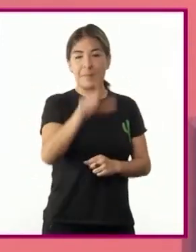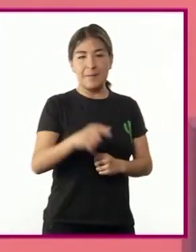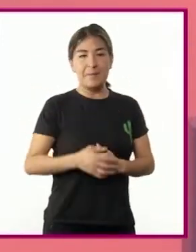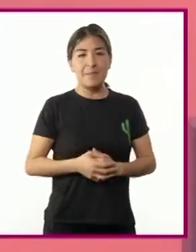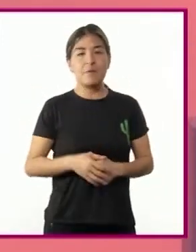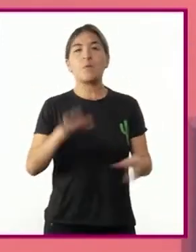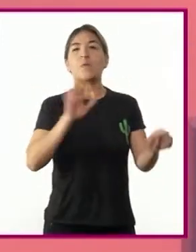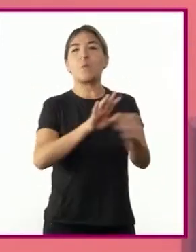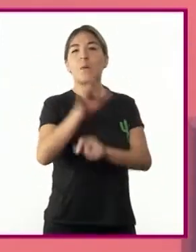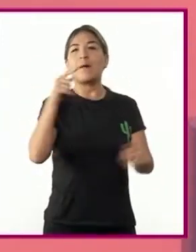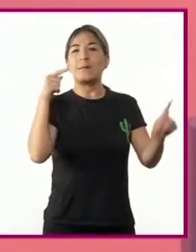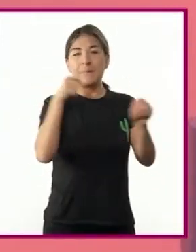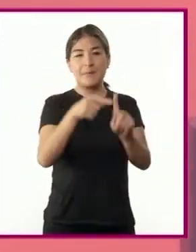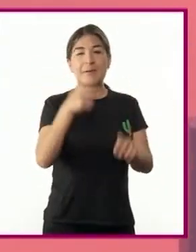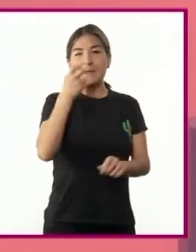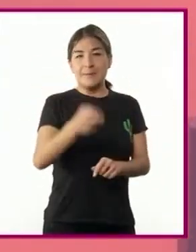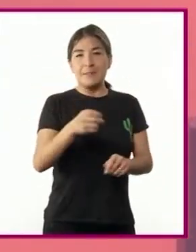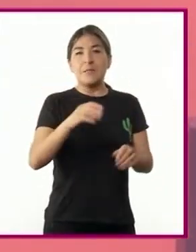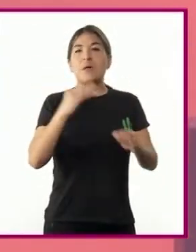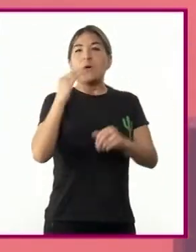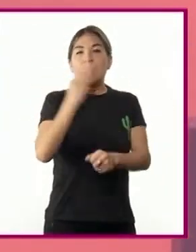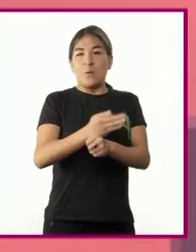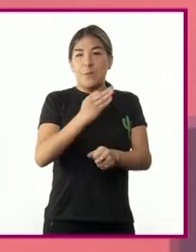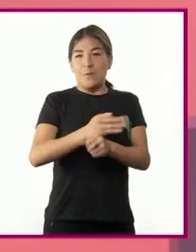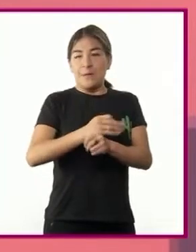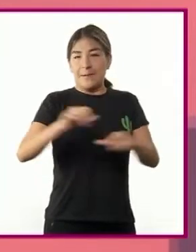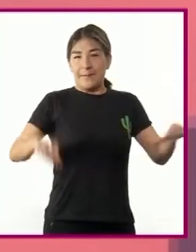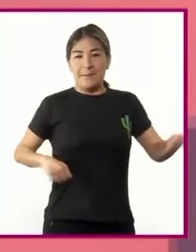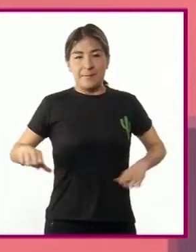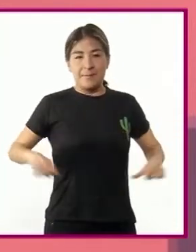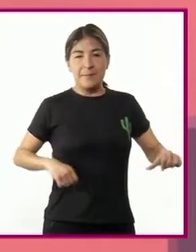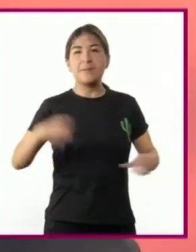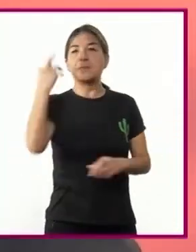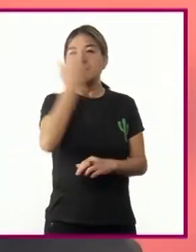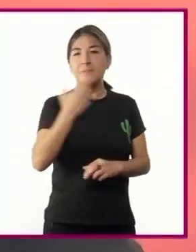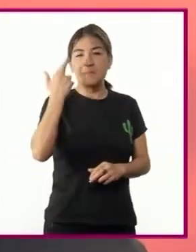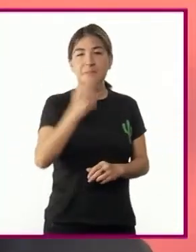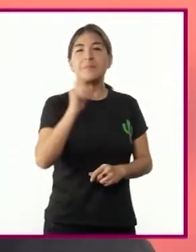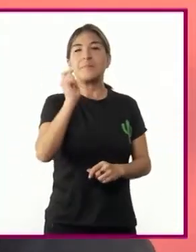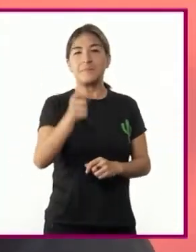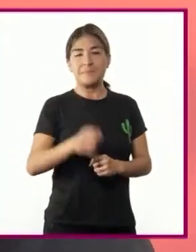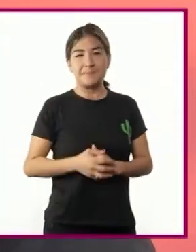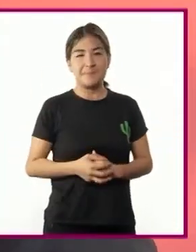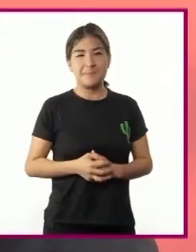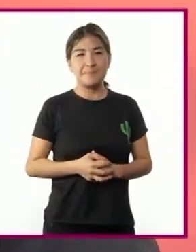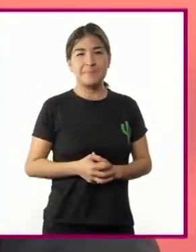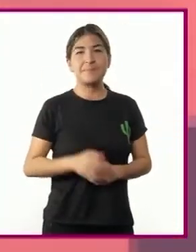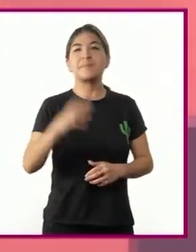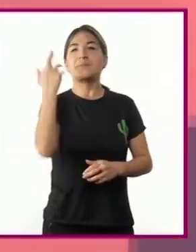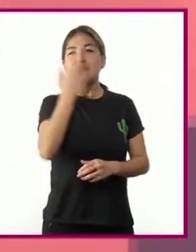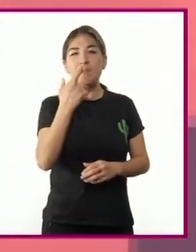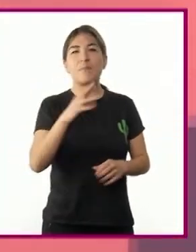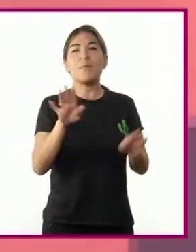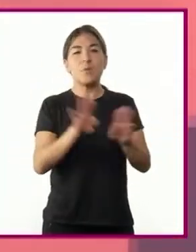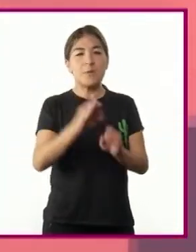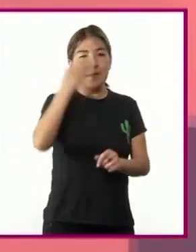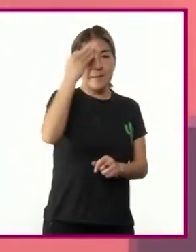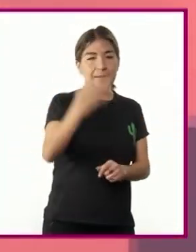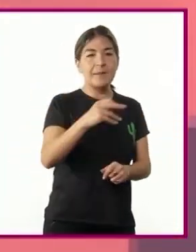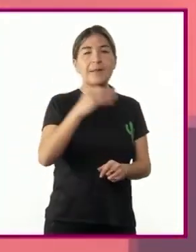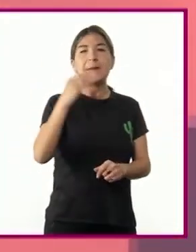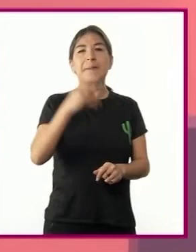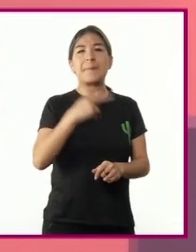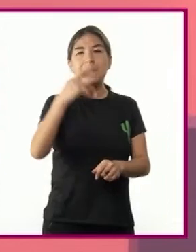el propósito en el que centraremos nuestras actividades y análisis será analizar tiempos